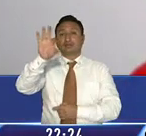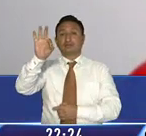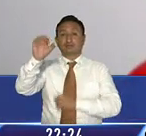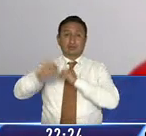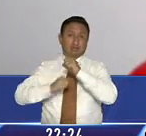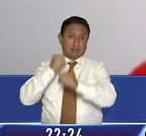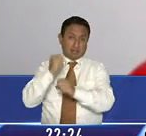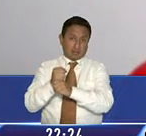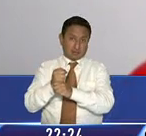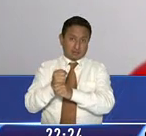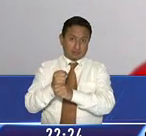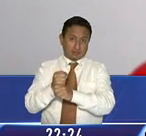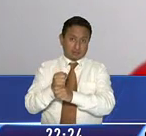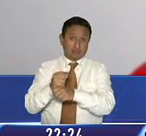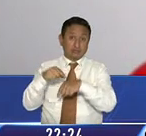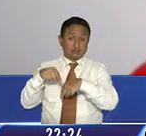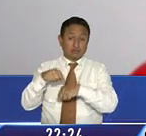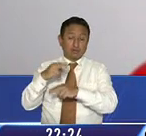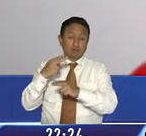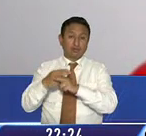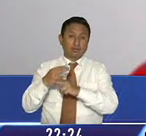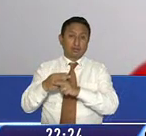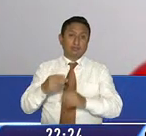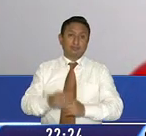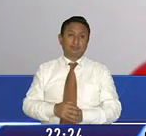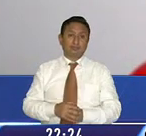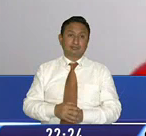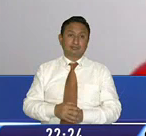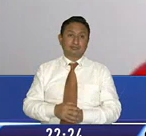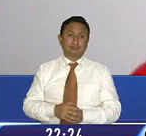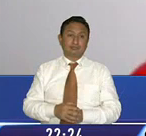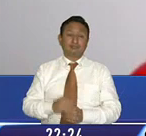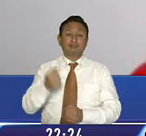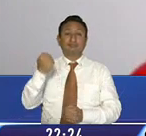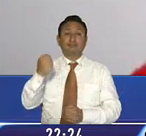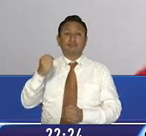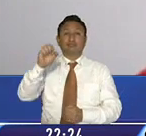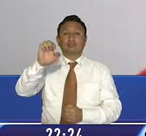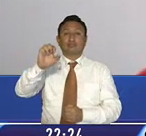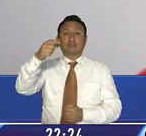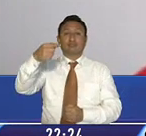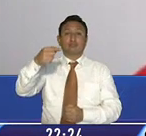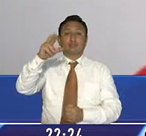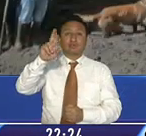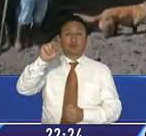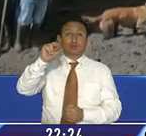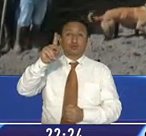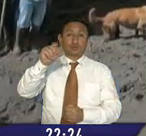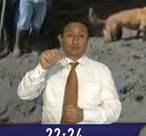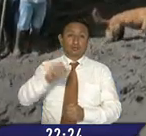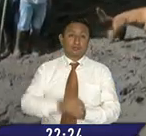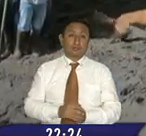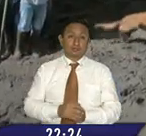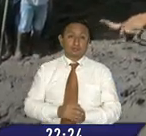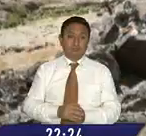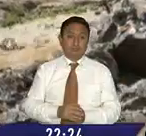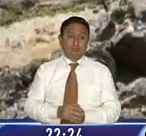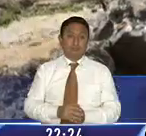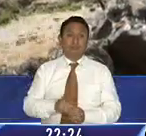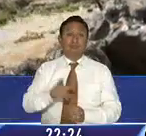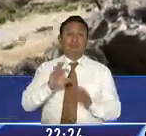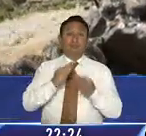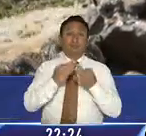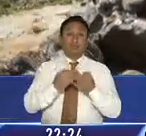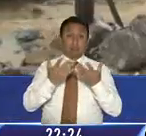edad. Que respondía al nombre de Segundo Vega. Finalmente, la angustia de los